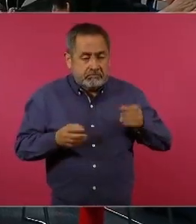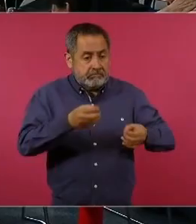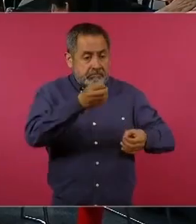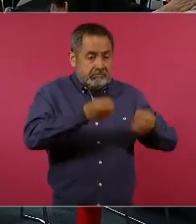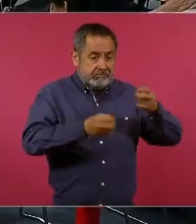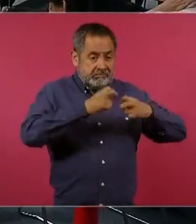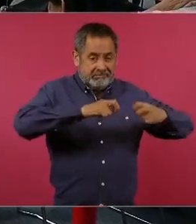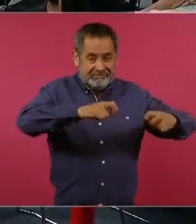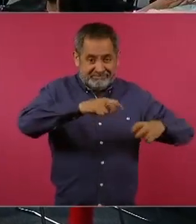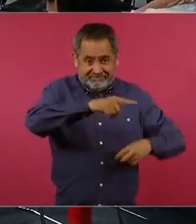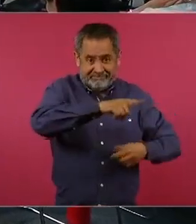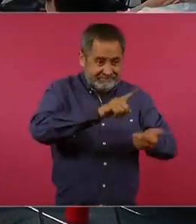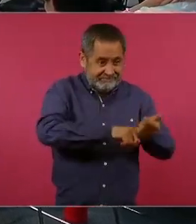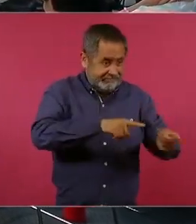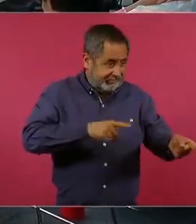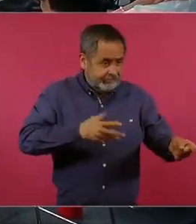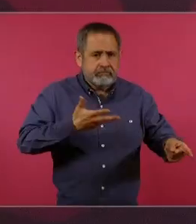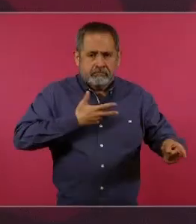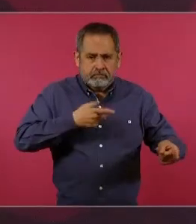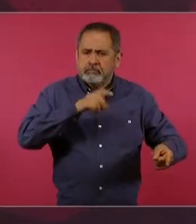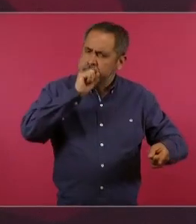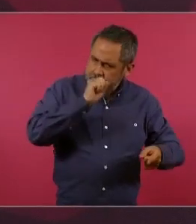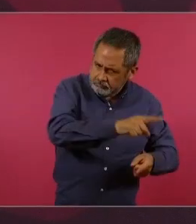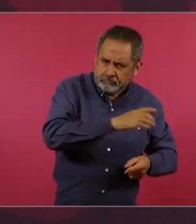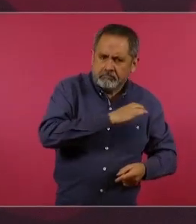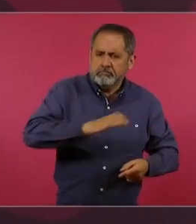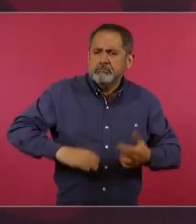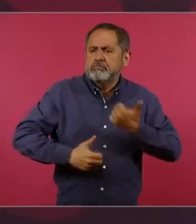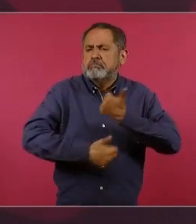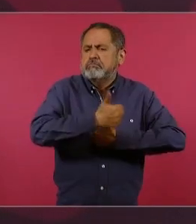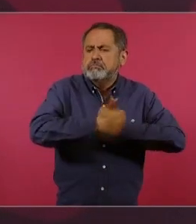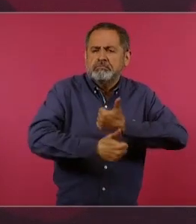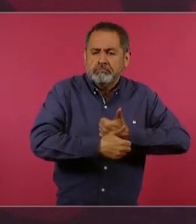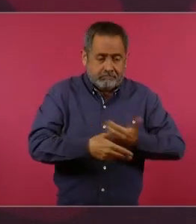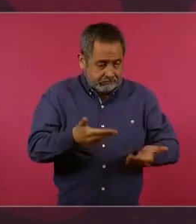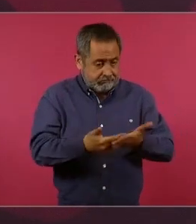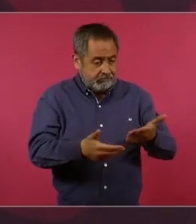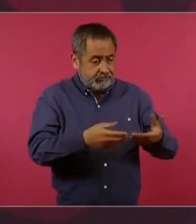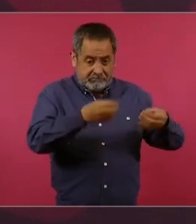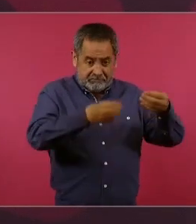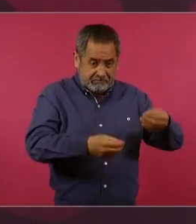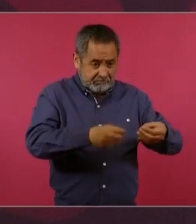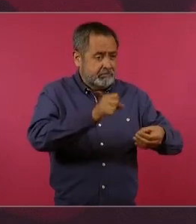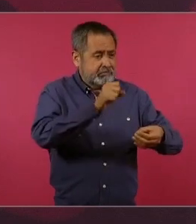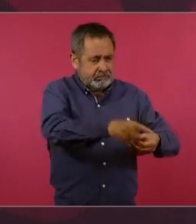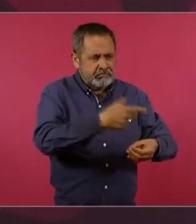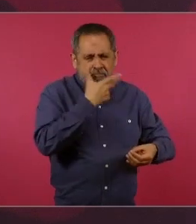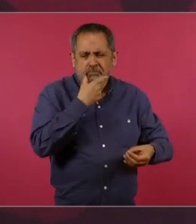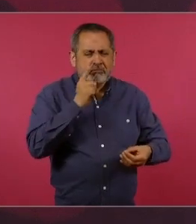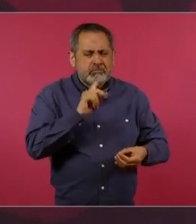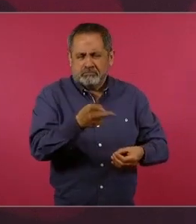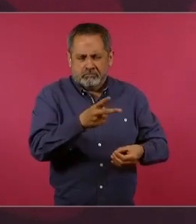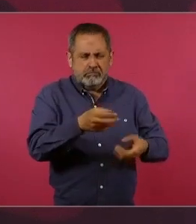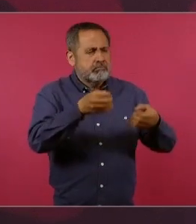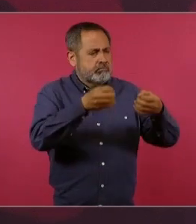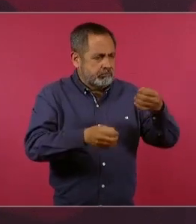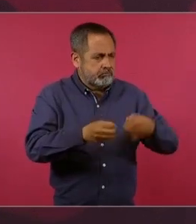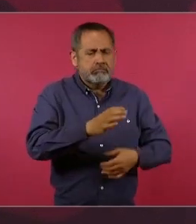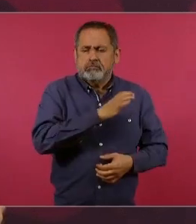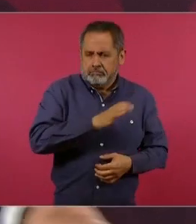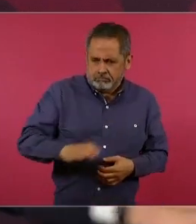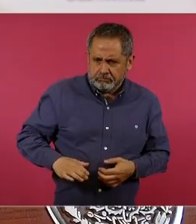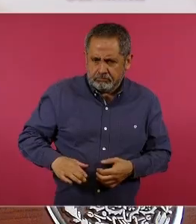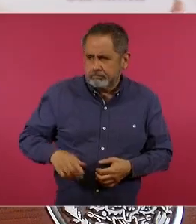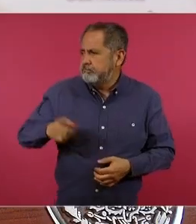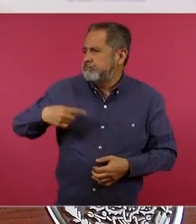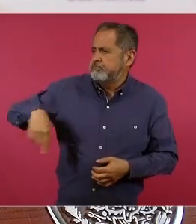magistrados que están ahora sean candidatos. Que los jueces que están ahora sean candidatos, mujeres, hombres.